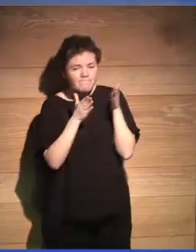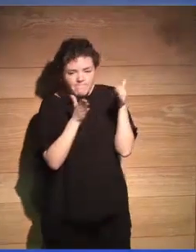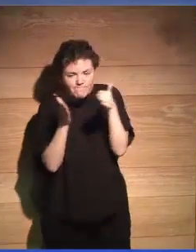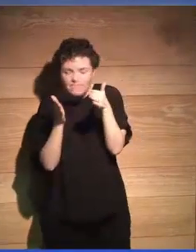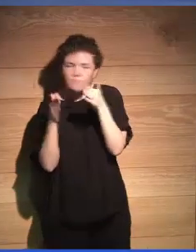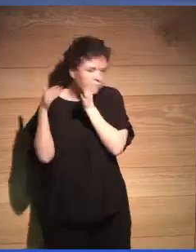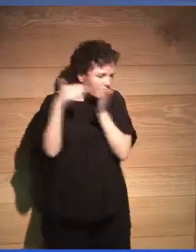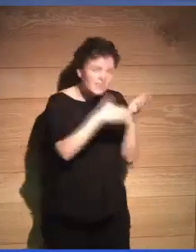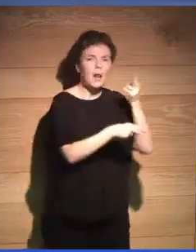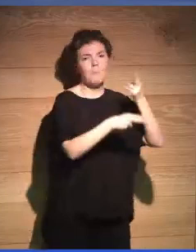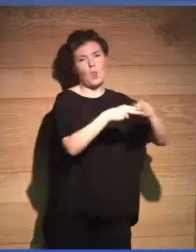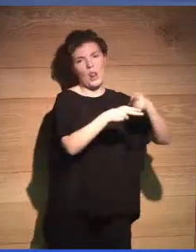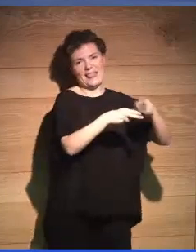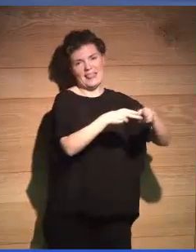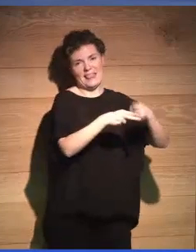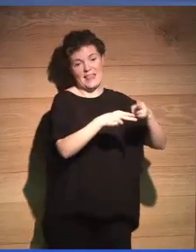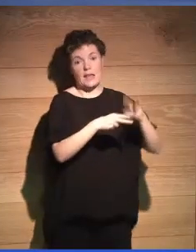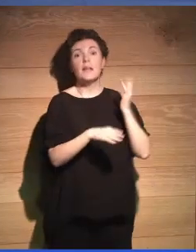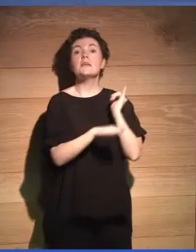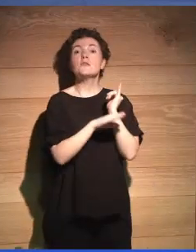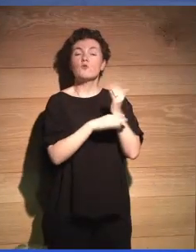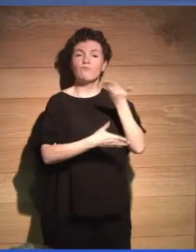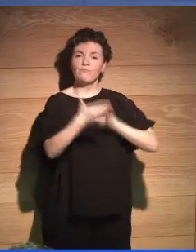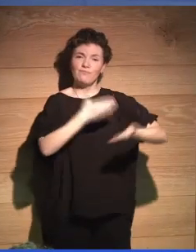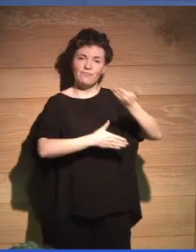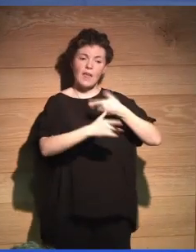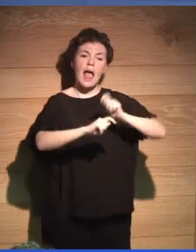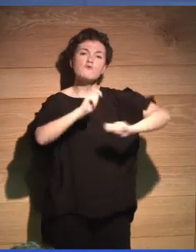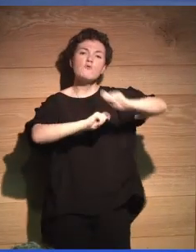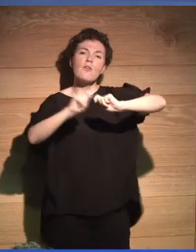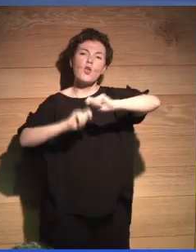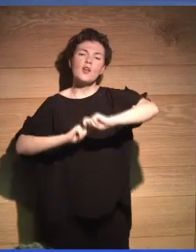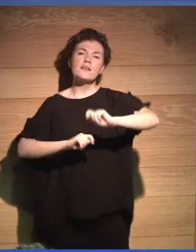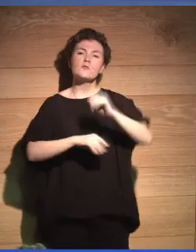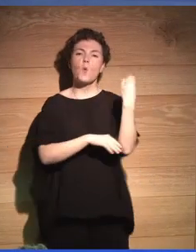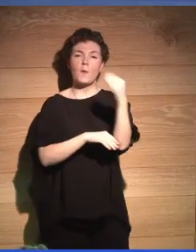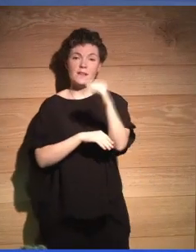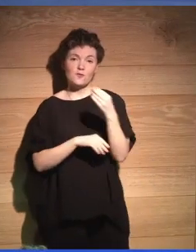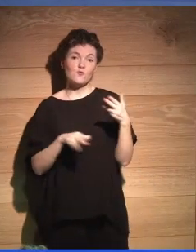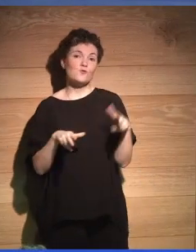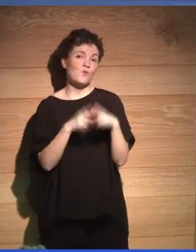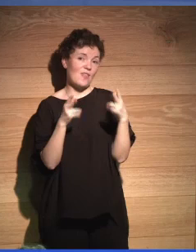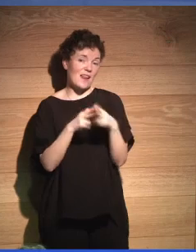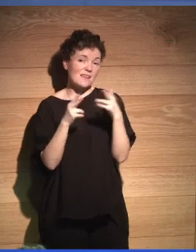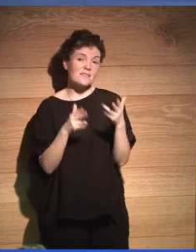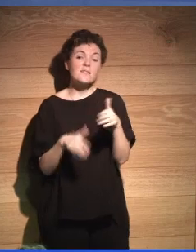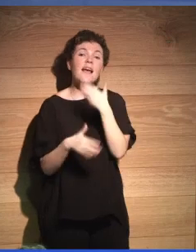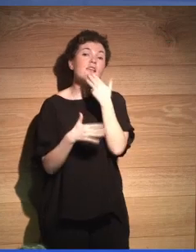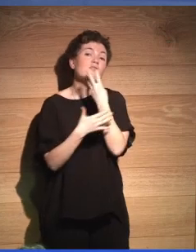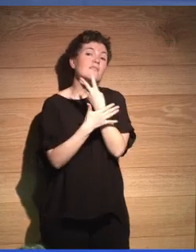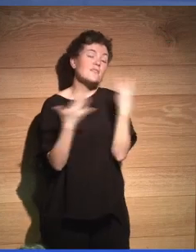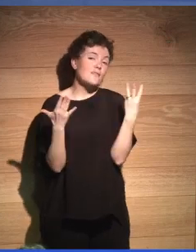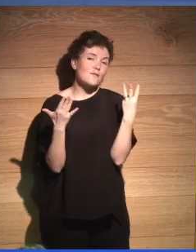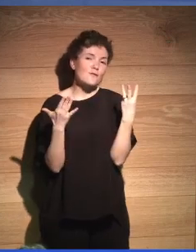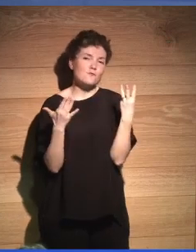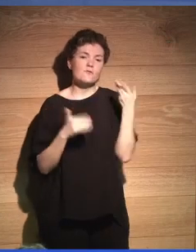la política. Y en el instituto colaboraba con asociaciones juveniles socialistas, y a los 18